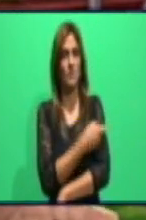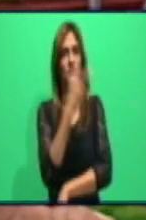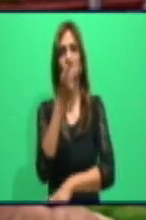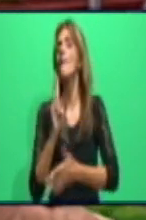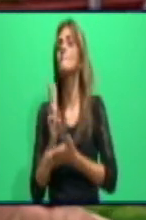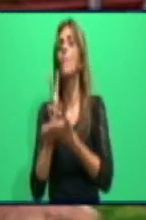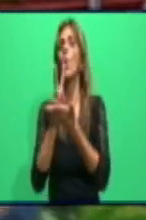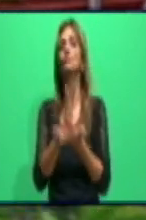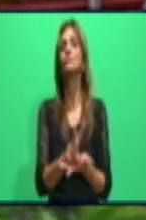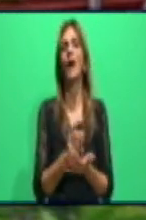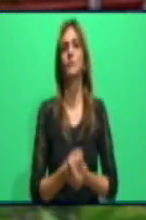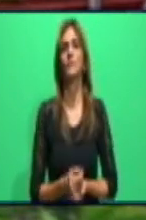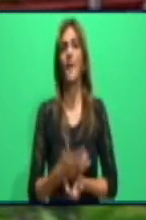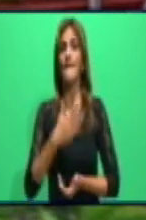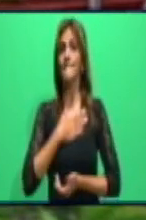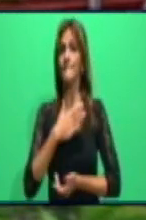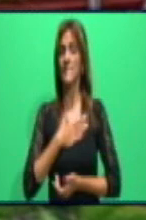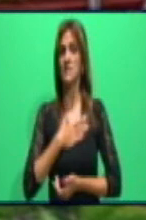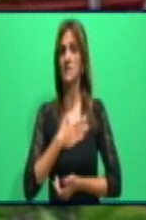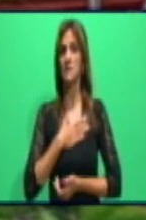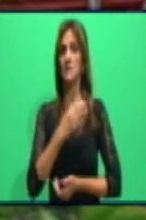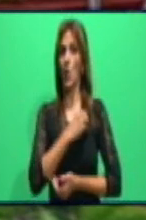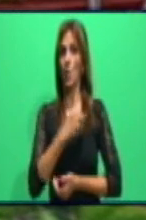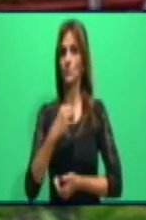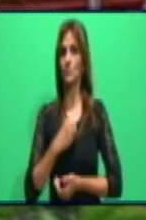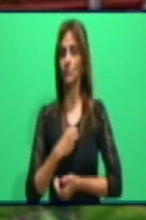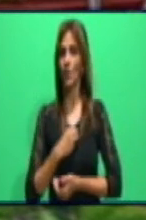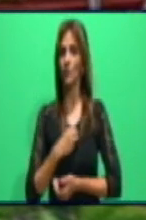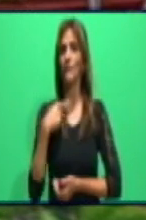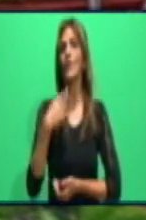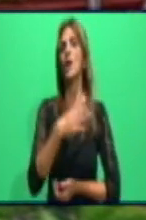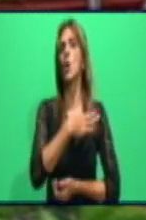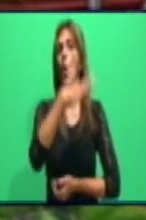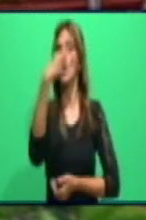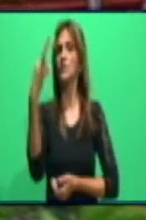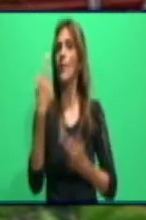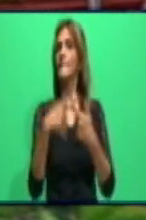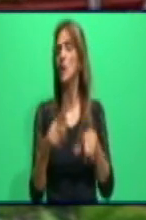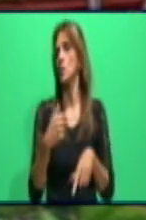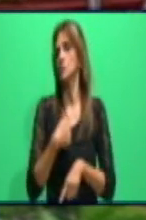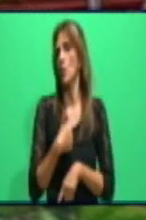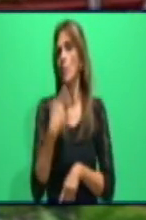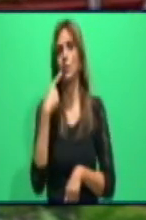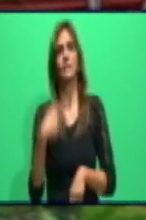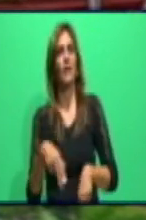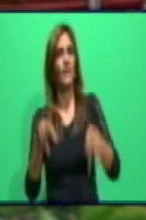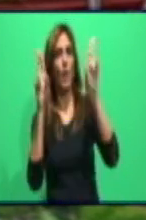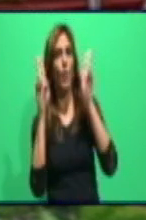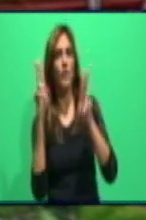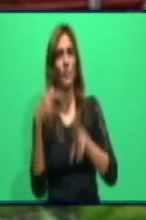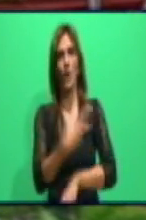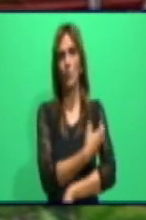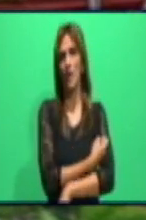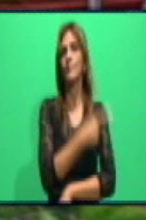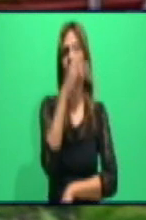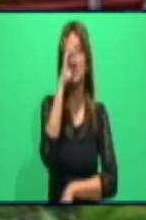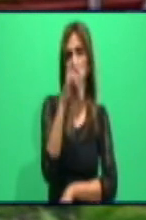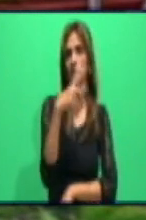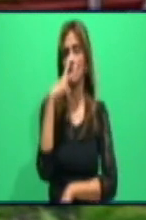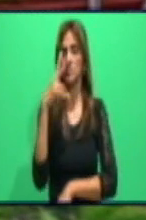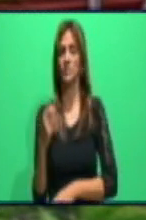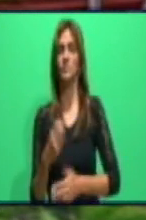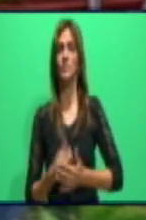consultorio fue escogido pero yo puedo o no estar de acuerdo en vacunar me no quiero ponerme la no mire yo no me la quiero poner no quiero formar parte